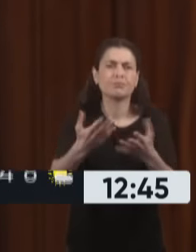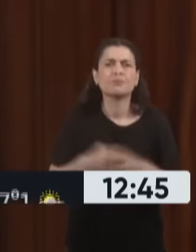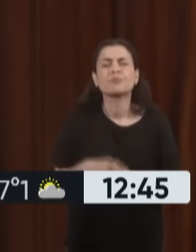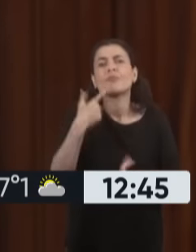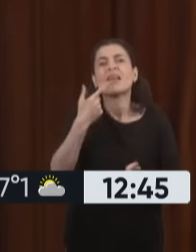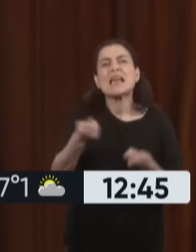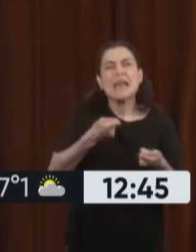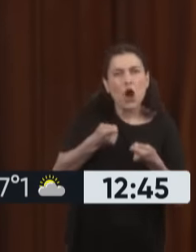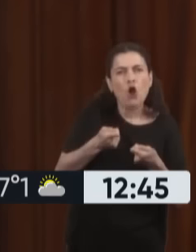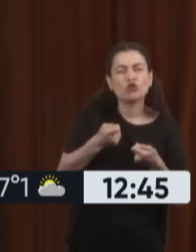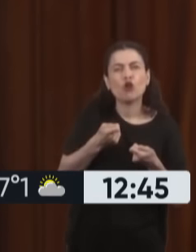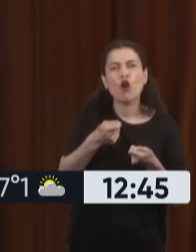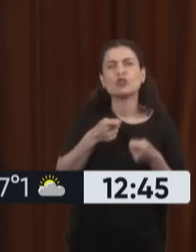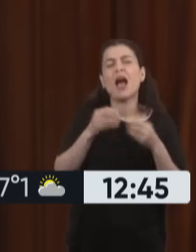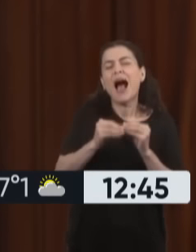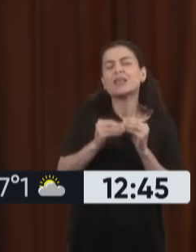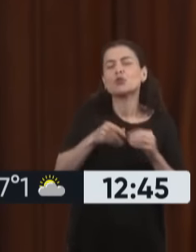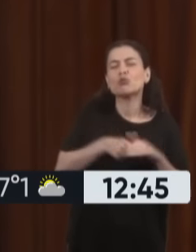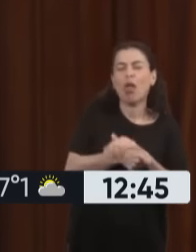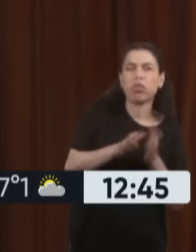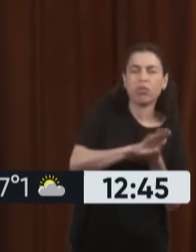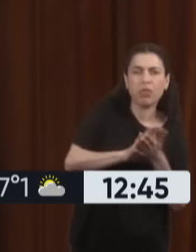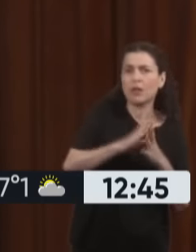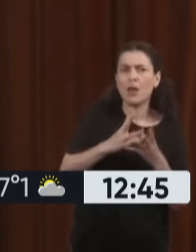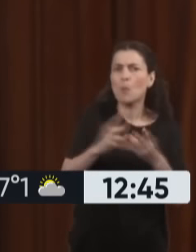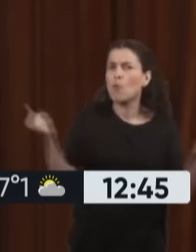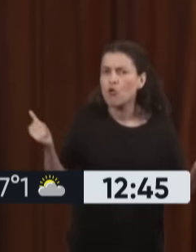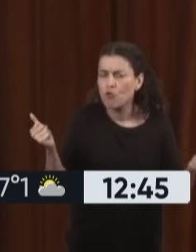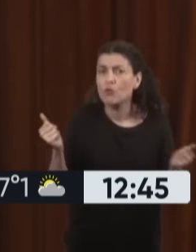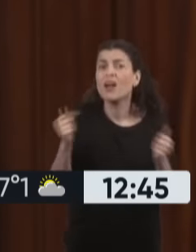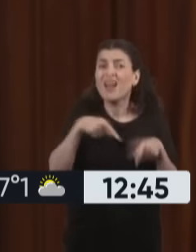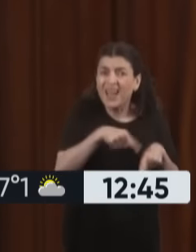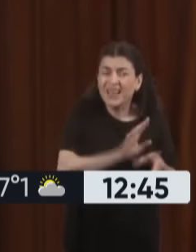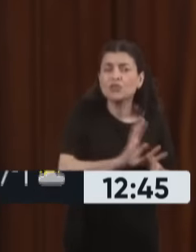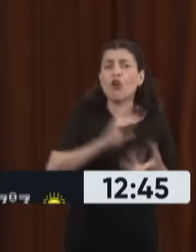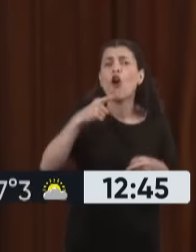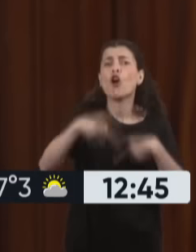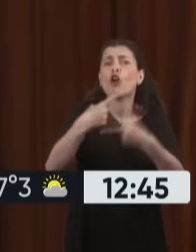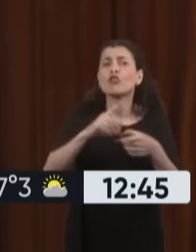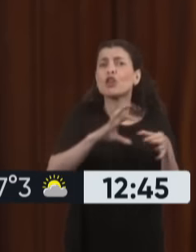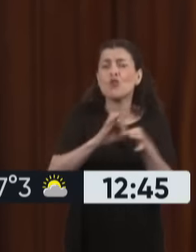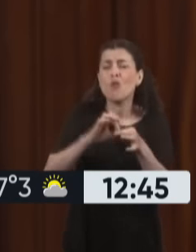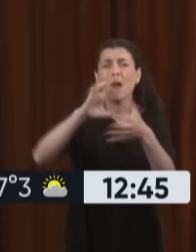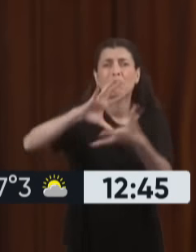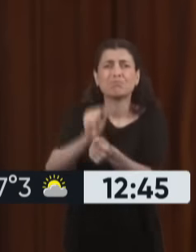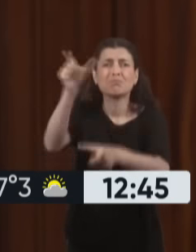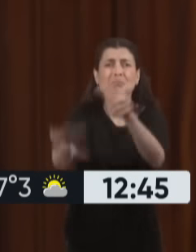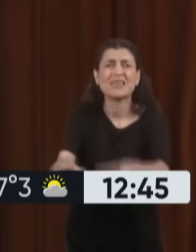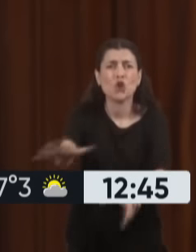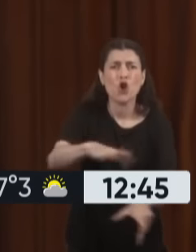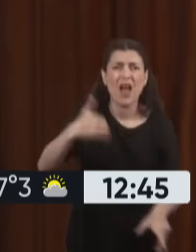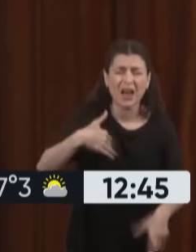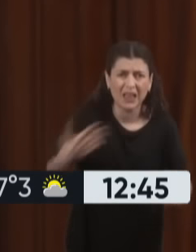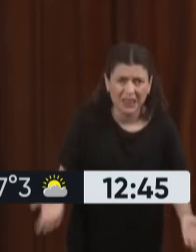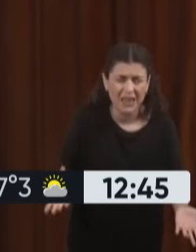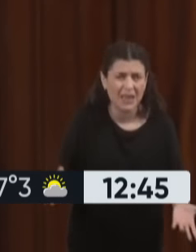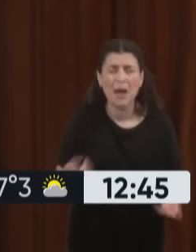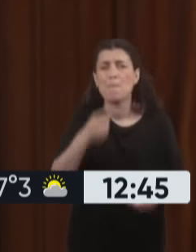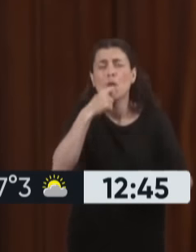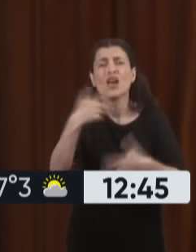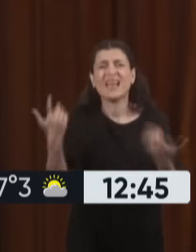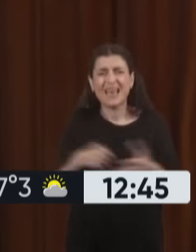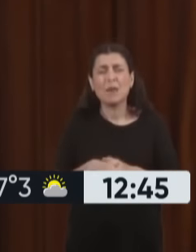burocracias que le complicaban y le siguen complicando la vida a la gente de los argentinos es infinita. Entre ellos se encuentra